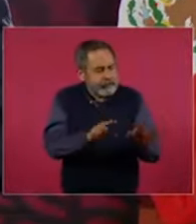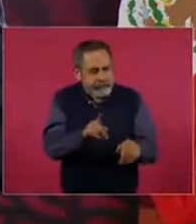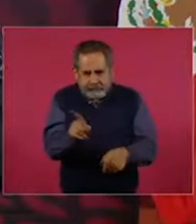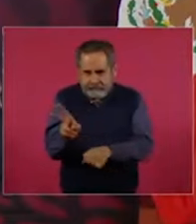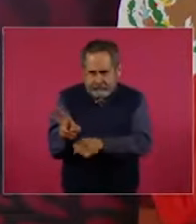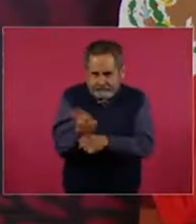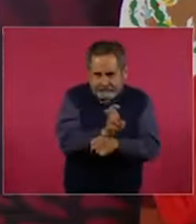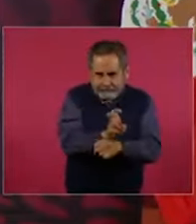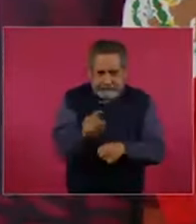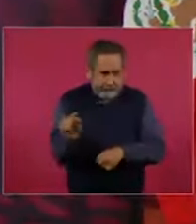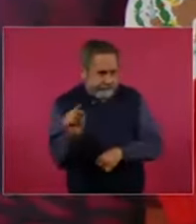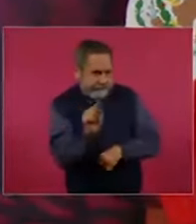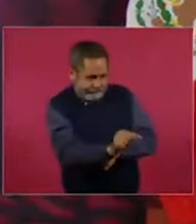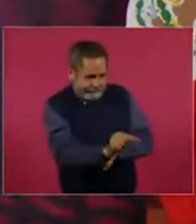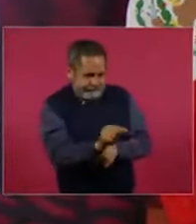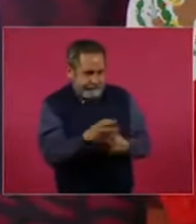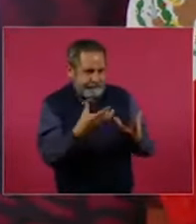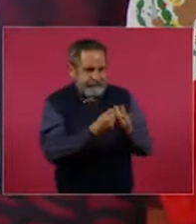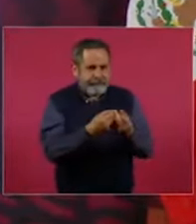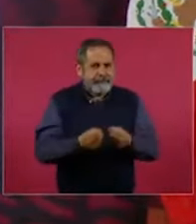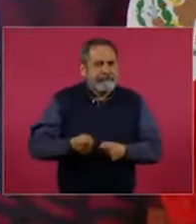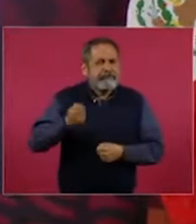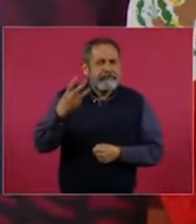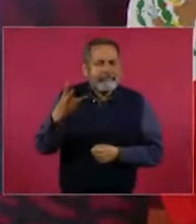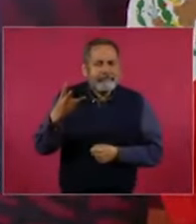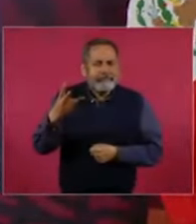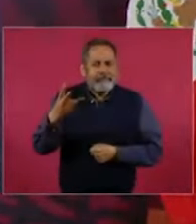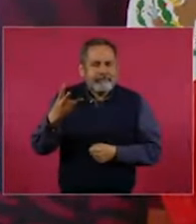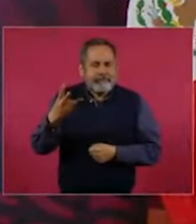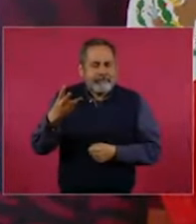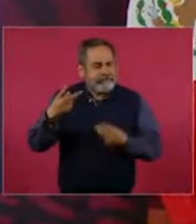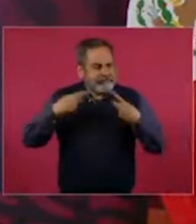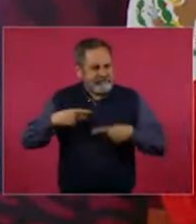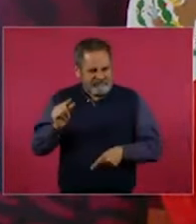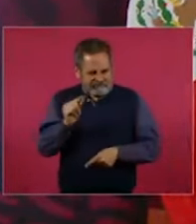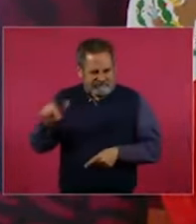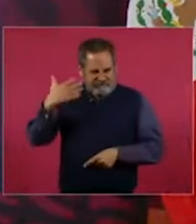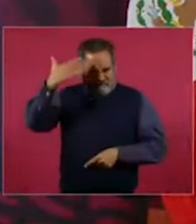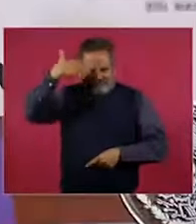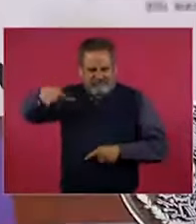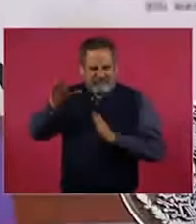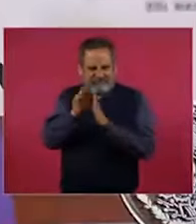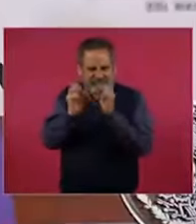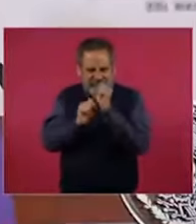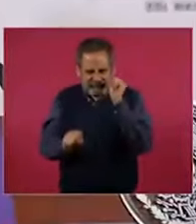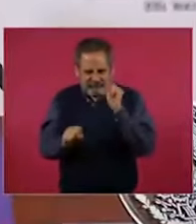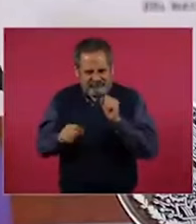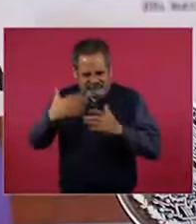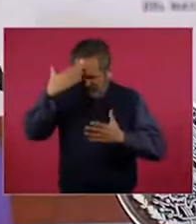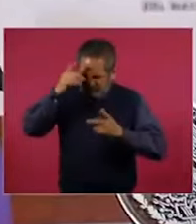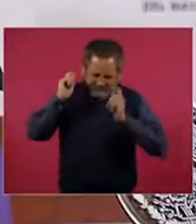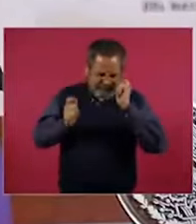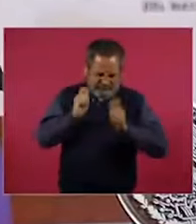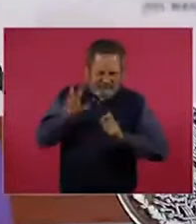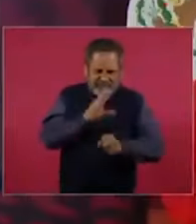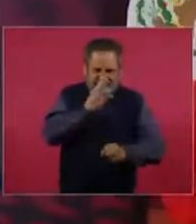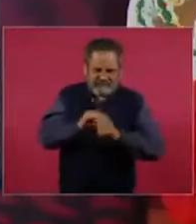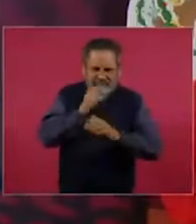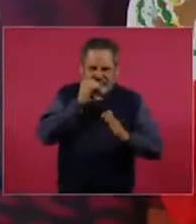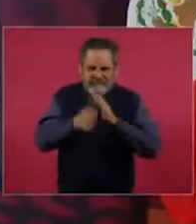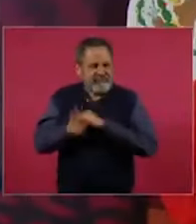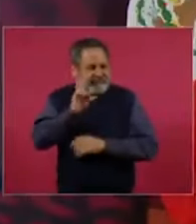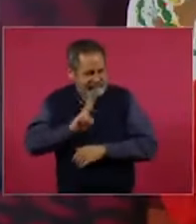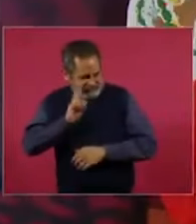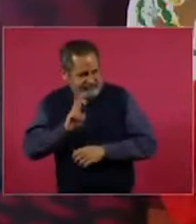publicó el periódico Reforma Es falso que se esté inflando los datos de las cifras de inversión en la Comisión